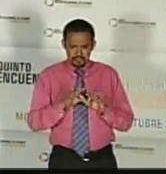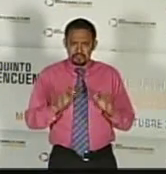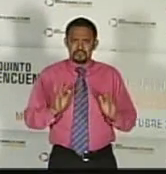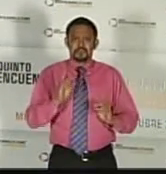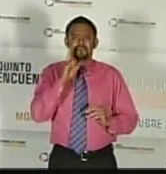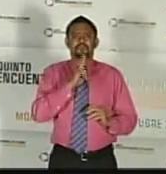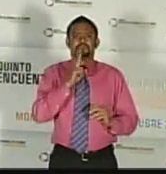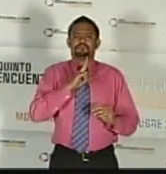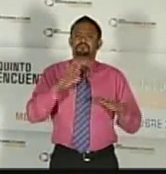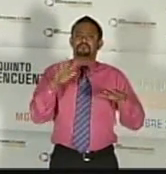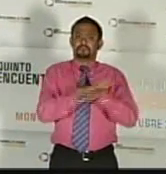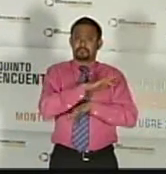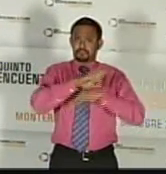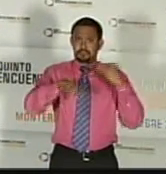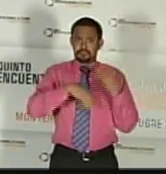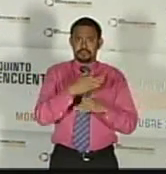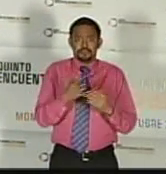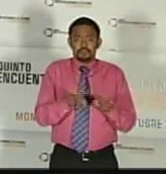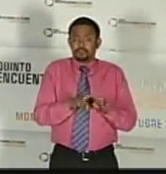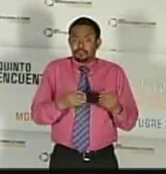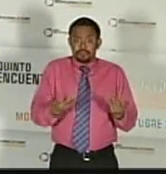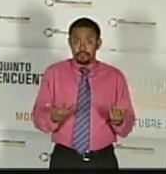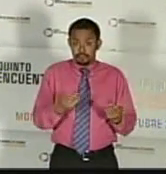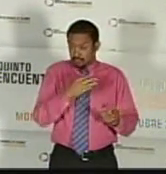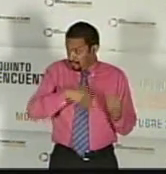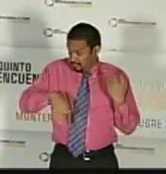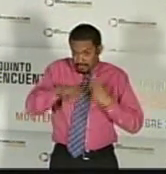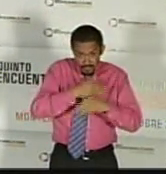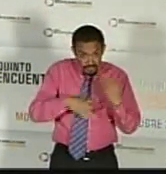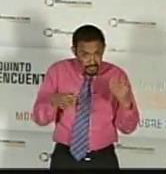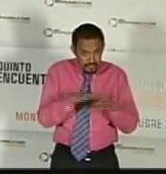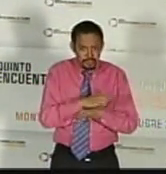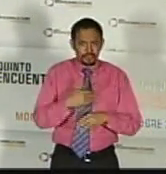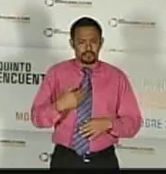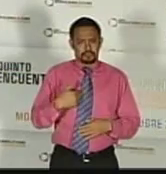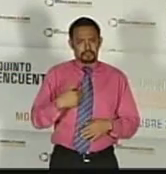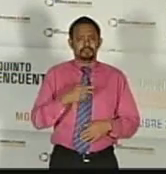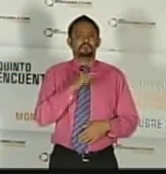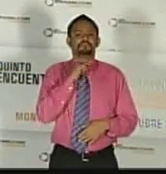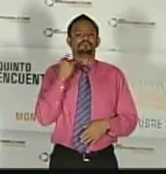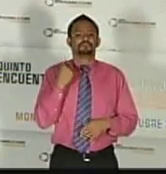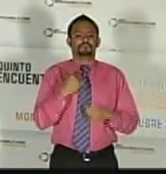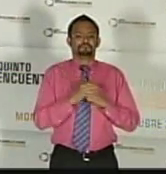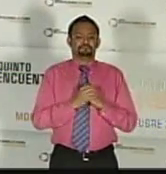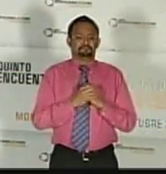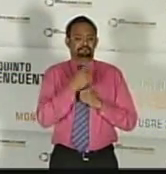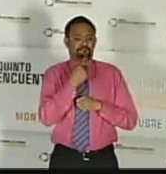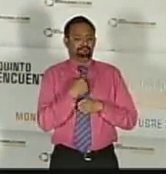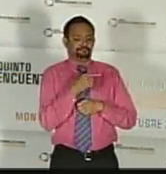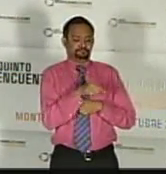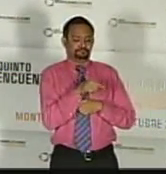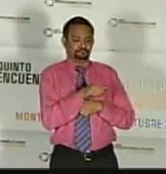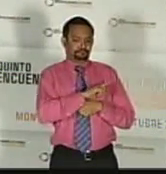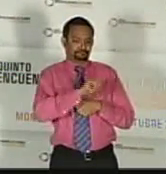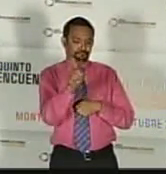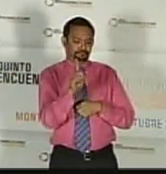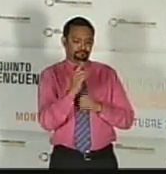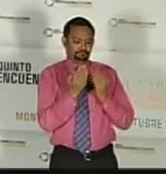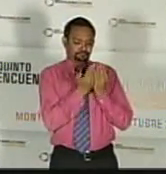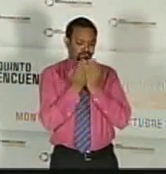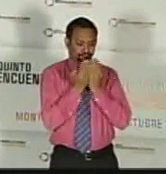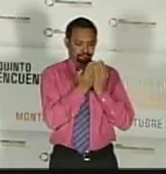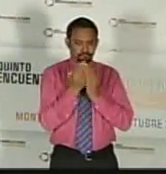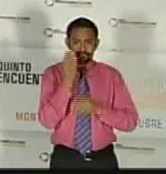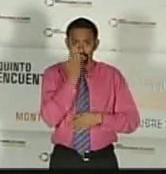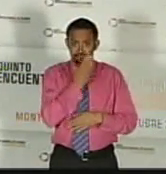a cambiar todos? ¿Y cómo vamos a cambiar todos? Y el ministro me dijo, jovencita, váyase a la escuela de catecismo los